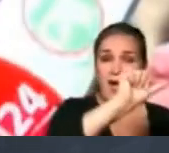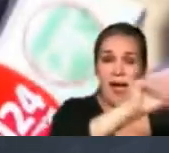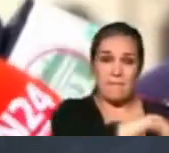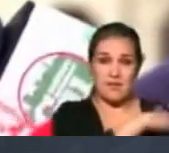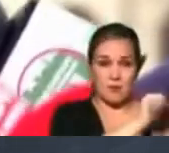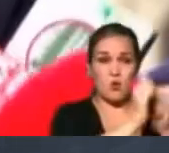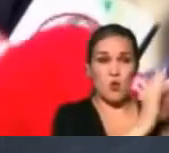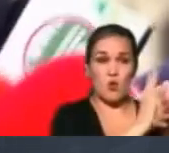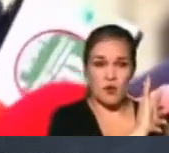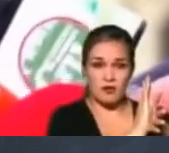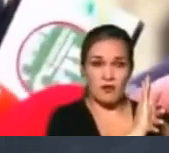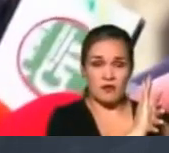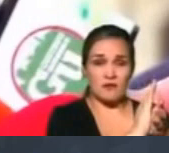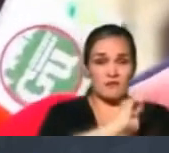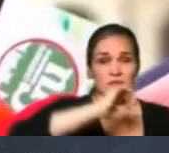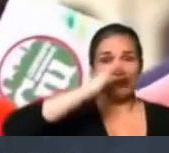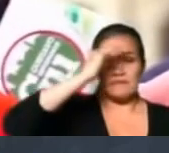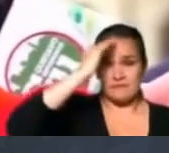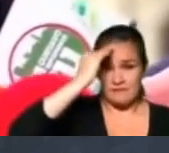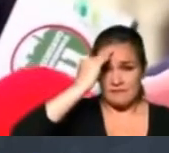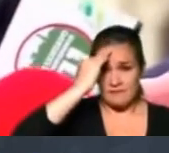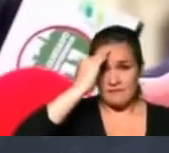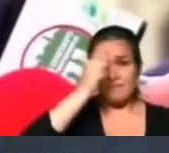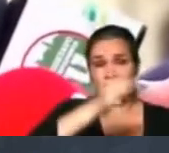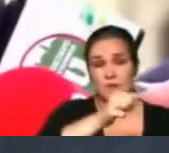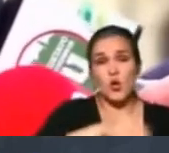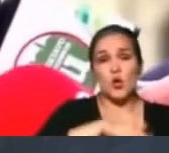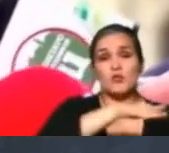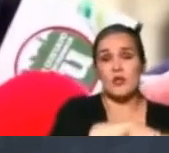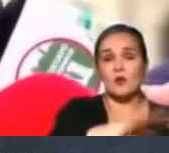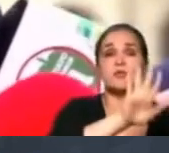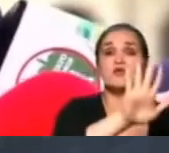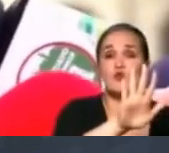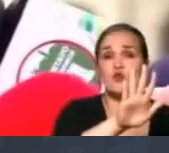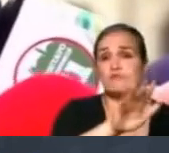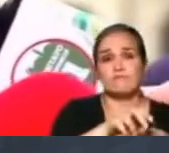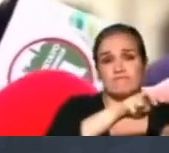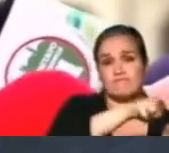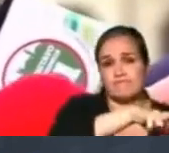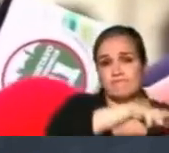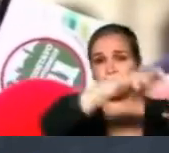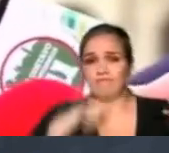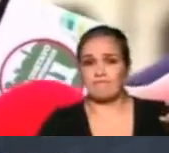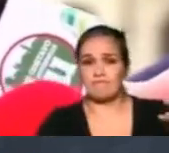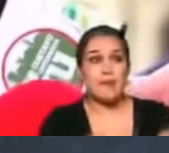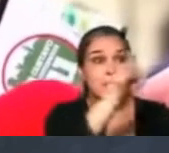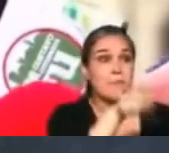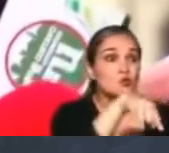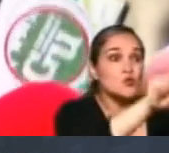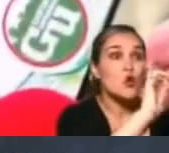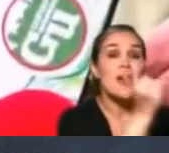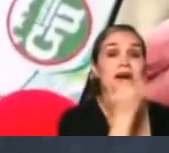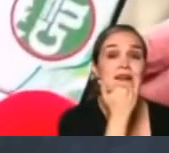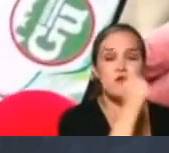Sabíamos de antemano que eso iba a costar el ministerio. No fue un error de ella, pero el funcionario que cometió el